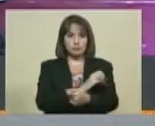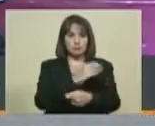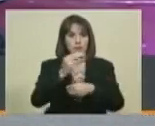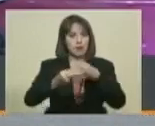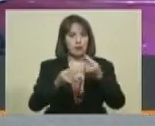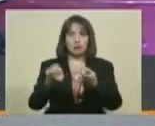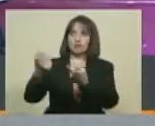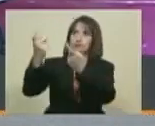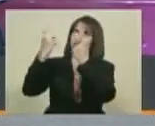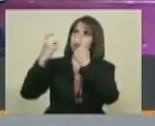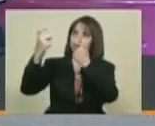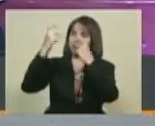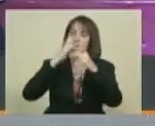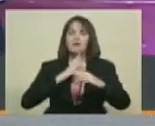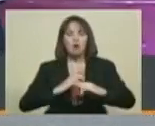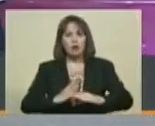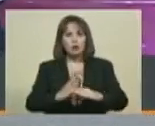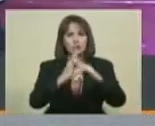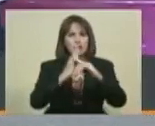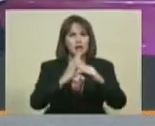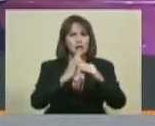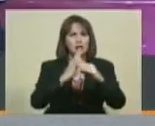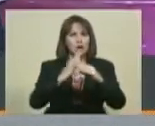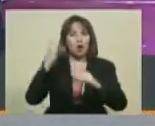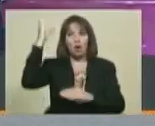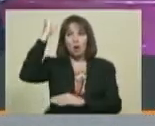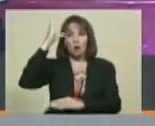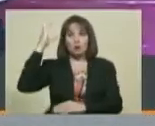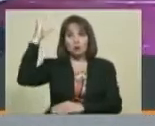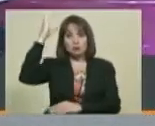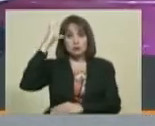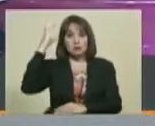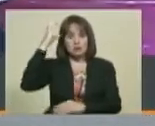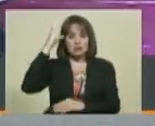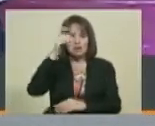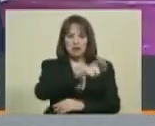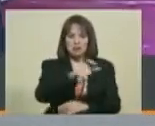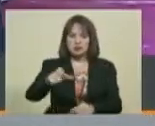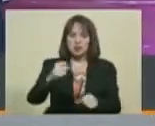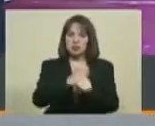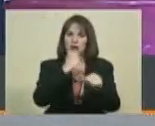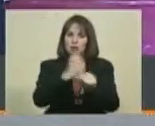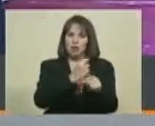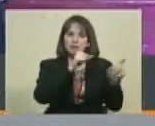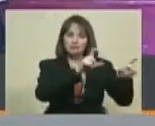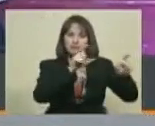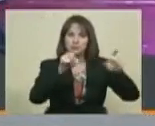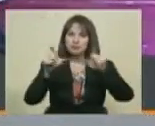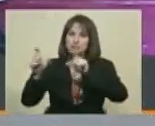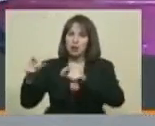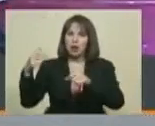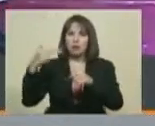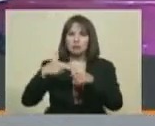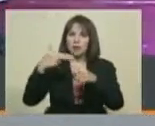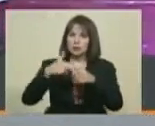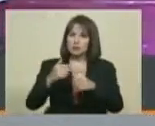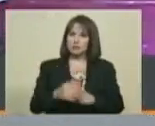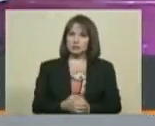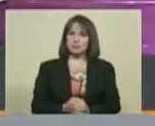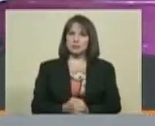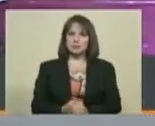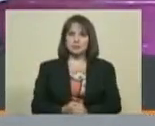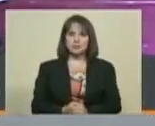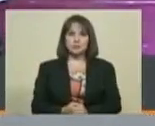de dignidad, de conciencia, de parte de la clase obrera petrolera. Yo le decía a los